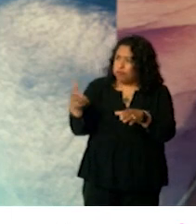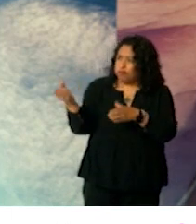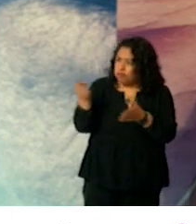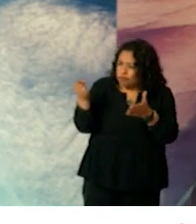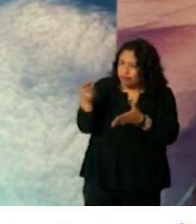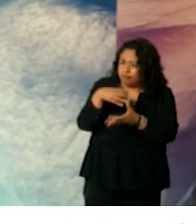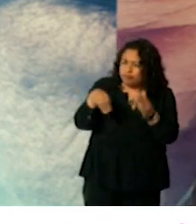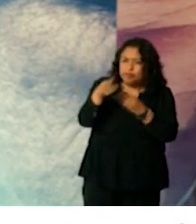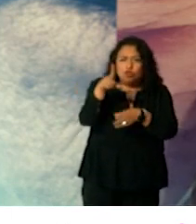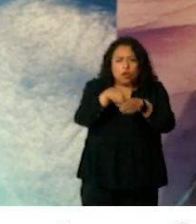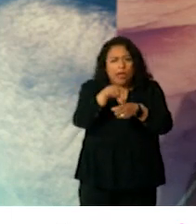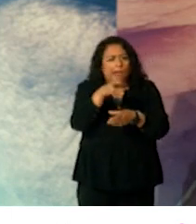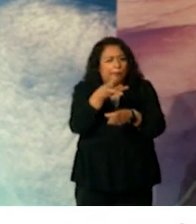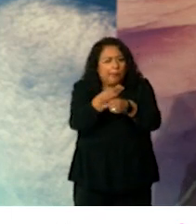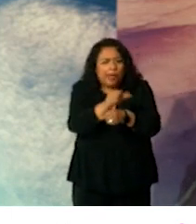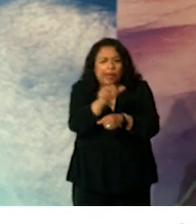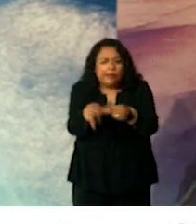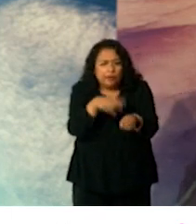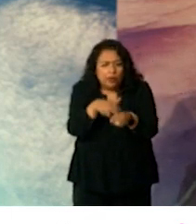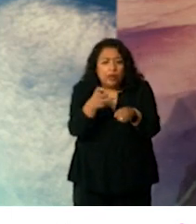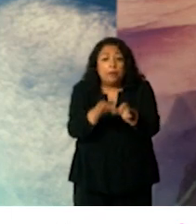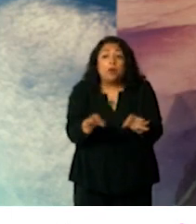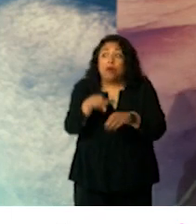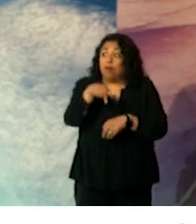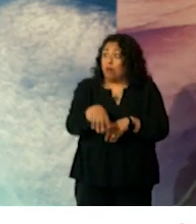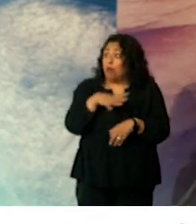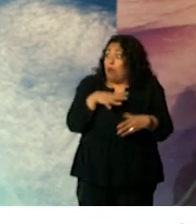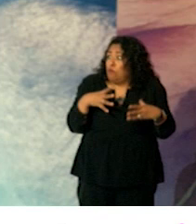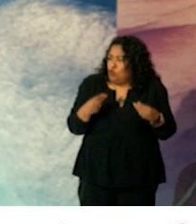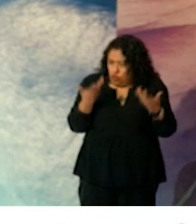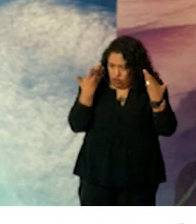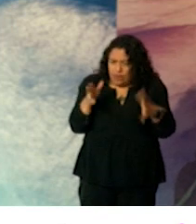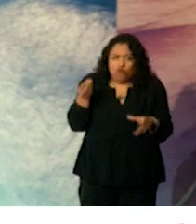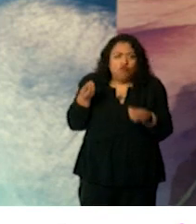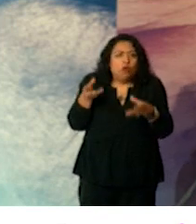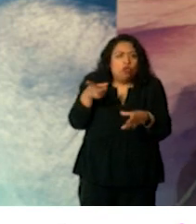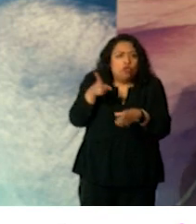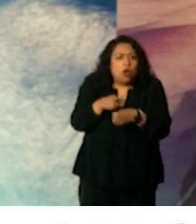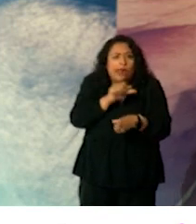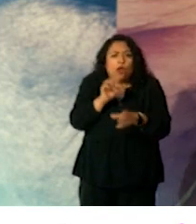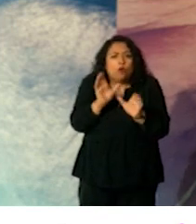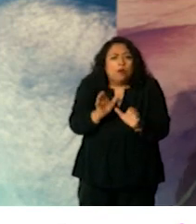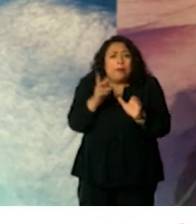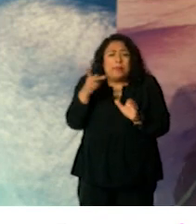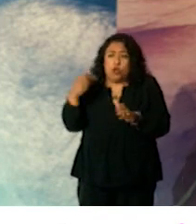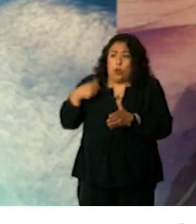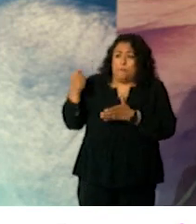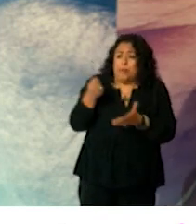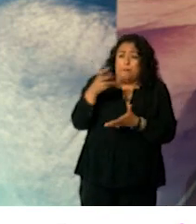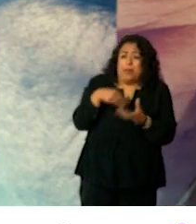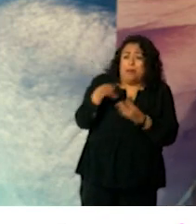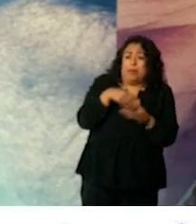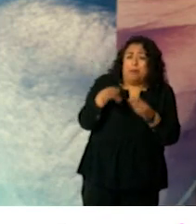inversionistas y donantes de soluciones basadas en naturaleza. Que aquí hay muchos que ya son donantes de la conservación, pero no han sido inversionistas